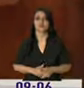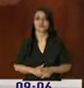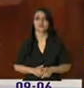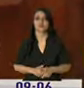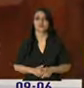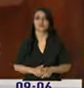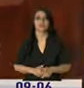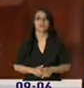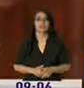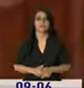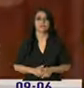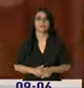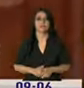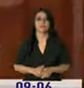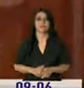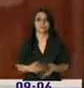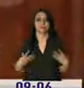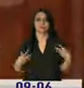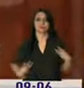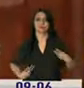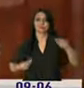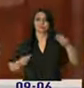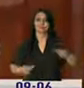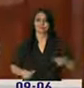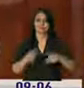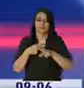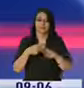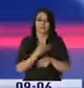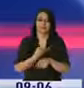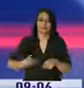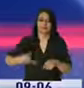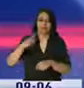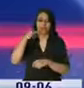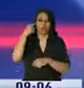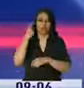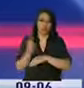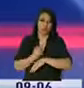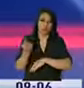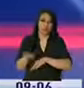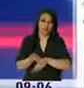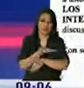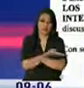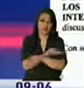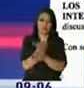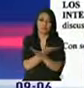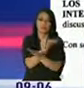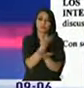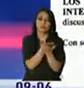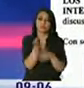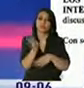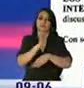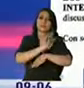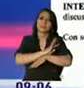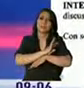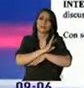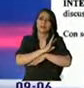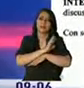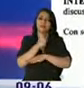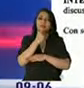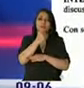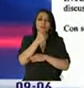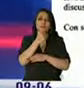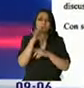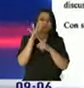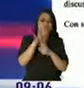Un día antes de entregar el poder, el expresidente Rafael Correa envió a la Asamblea el proyecto de ley que regula los actos de odio y discriminación en